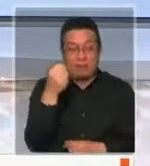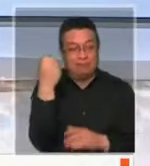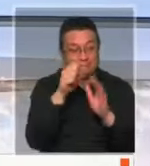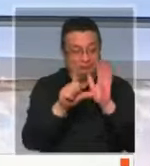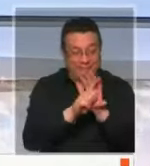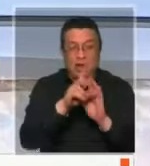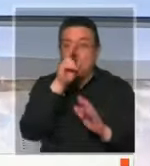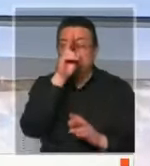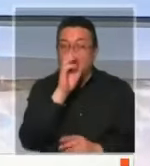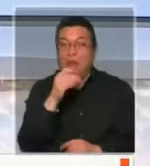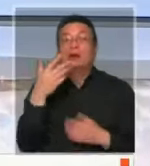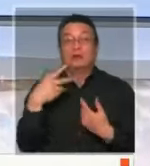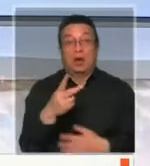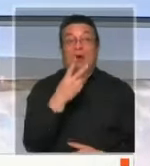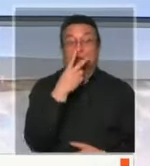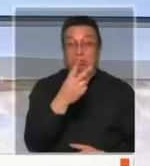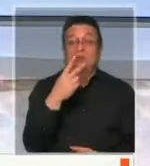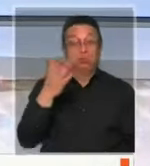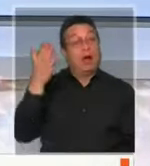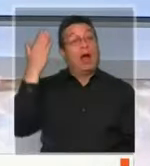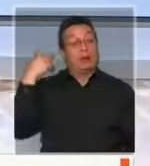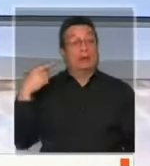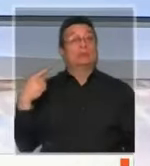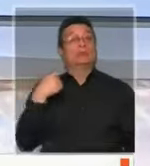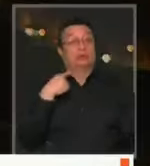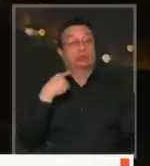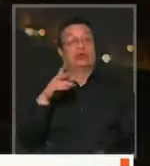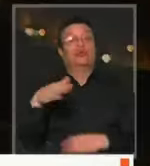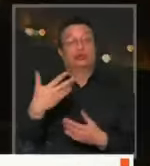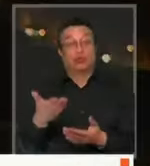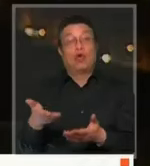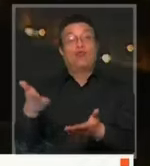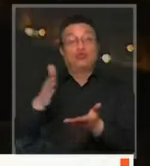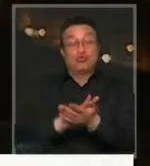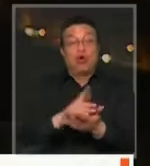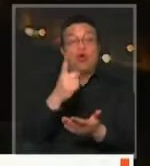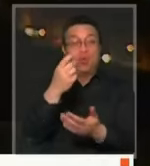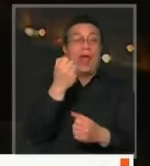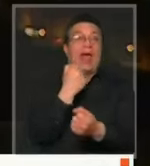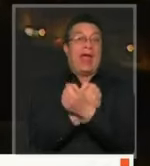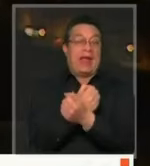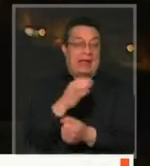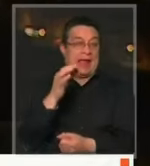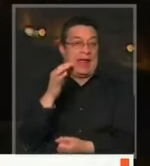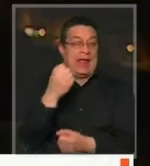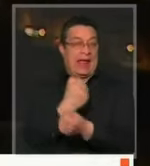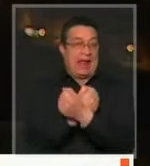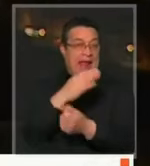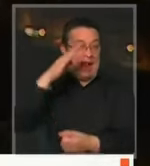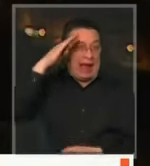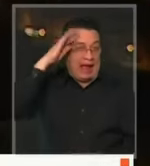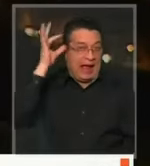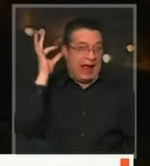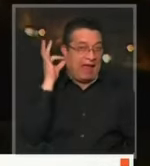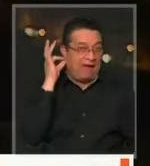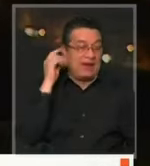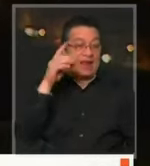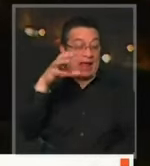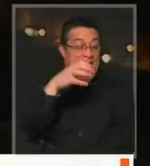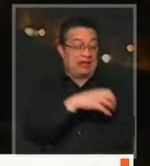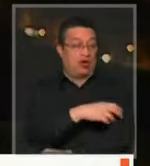y ya supimos las consecuencias en su minuto por el fallecimiento, ¿no es cierto?, de una carabinera de la región de